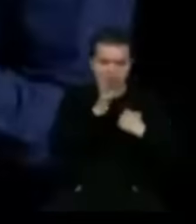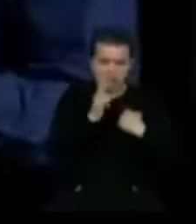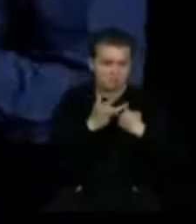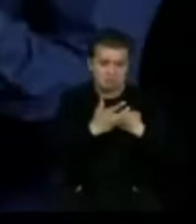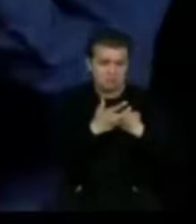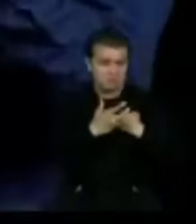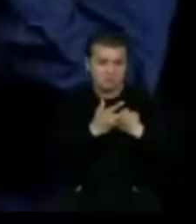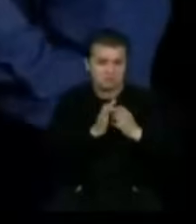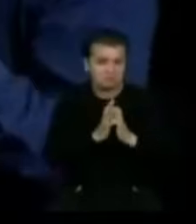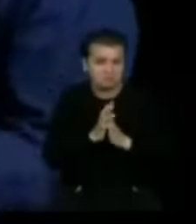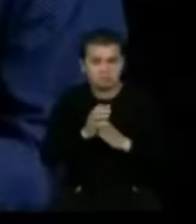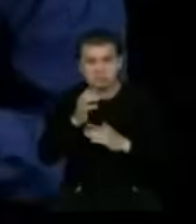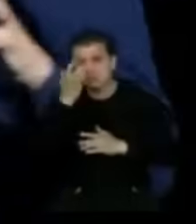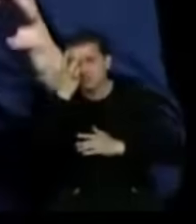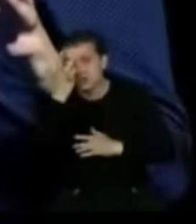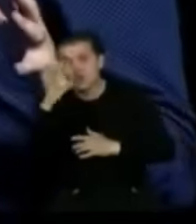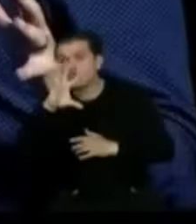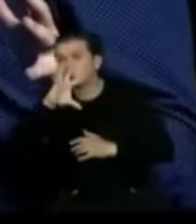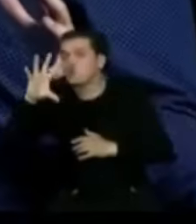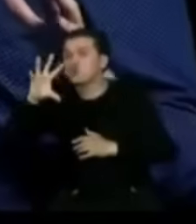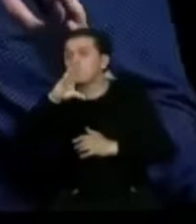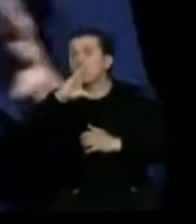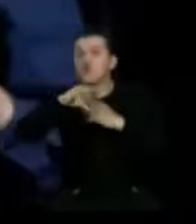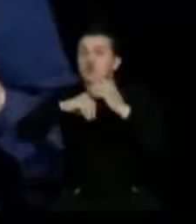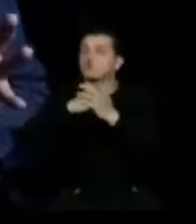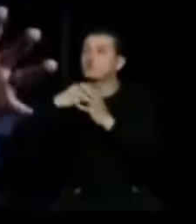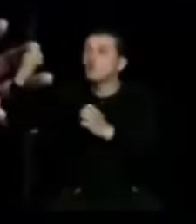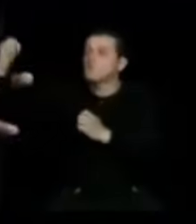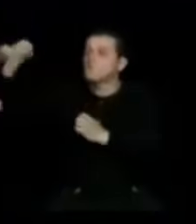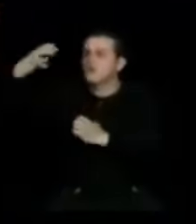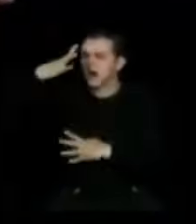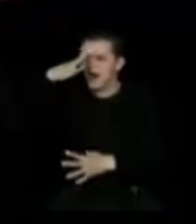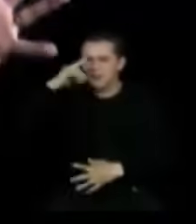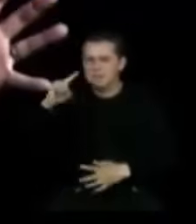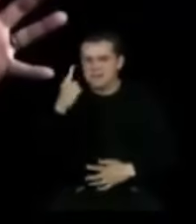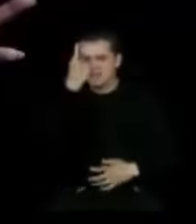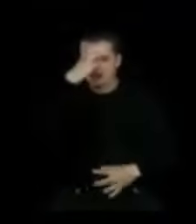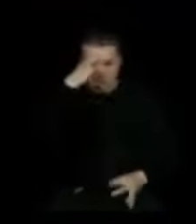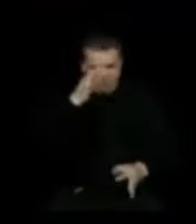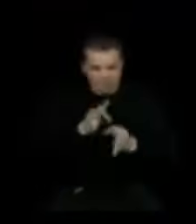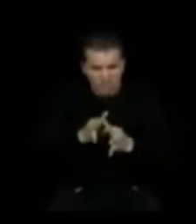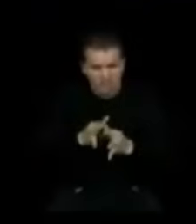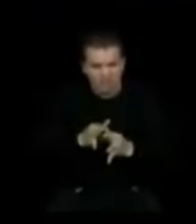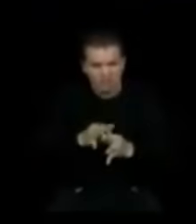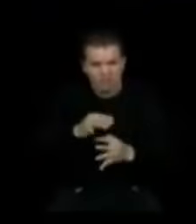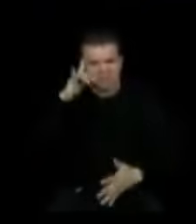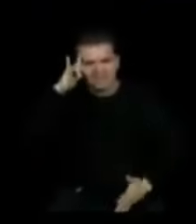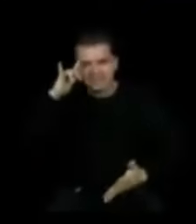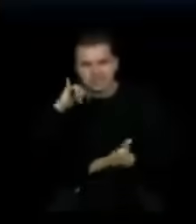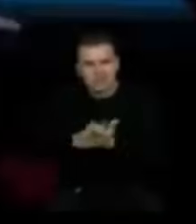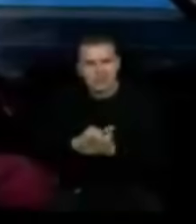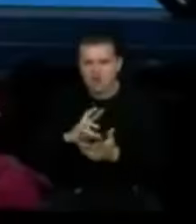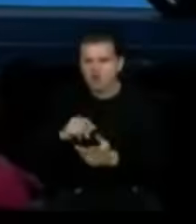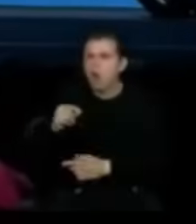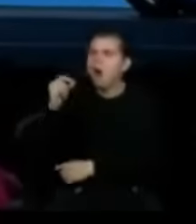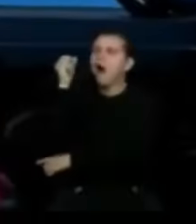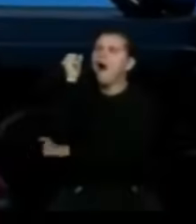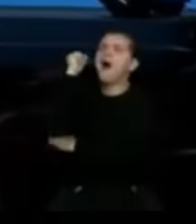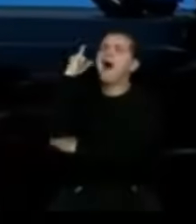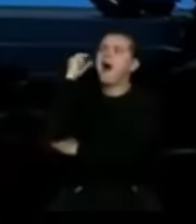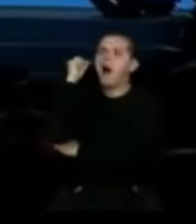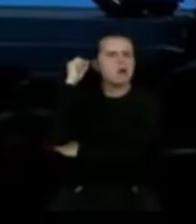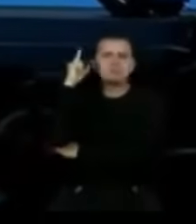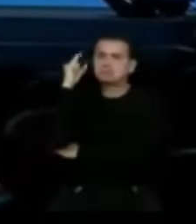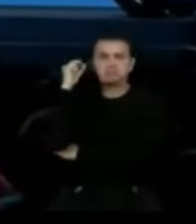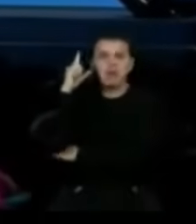de Dios es por la fe, es por el creer, no es por el entender, no